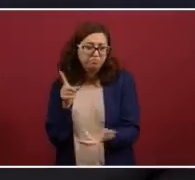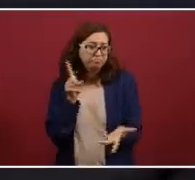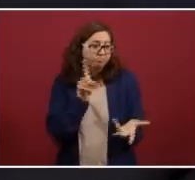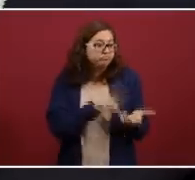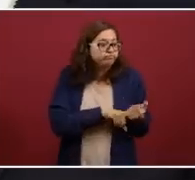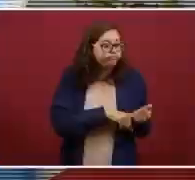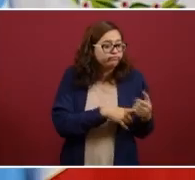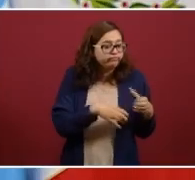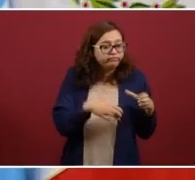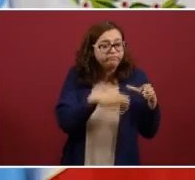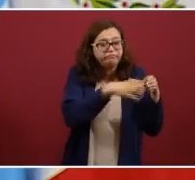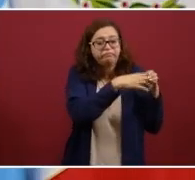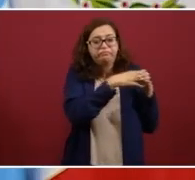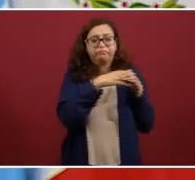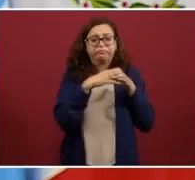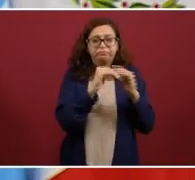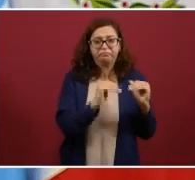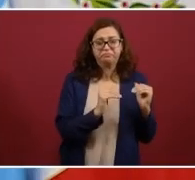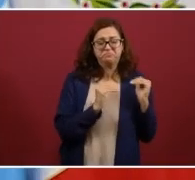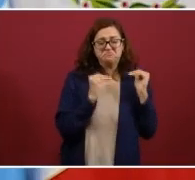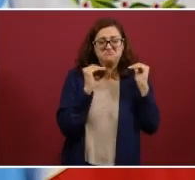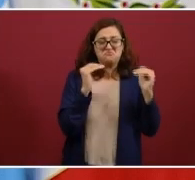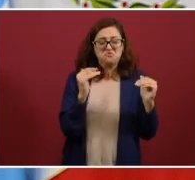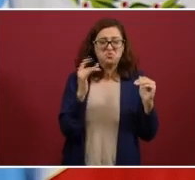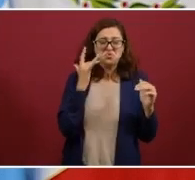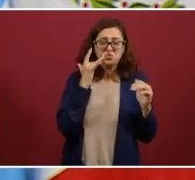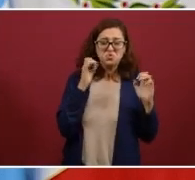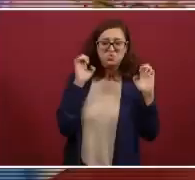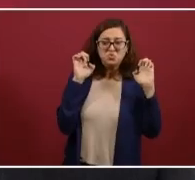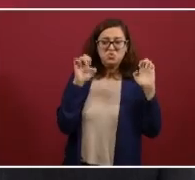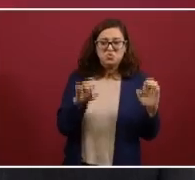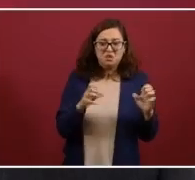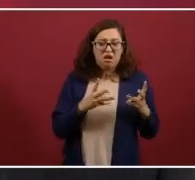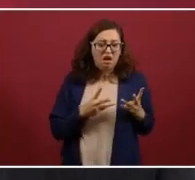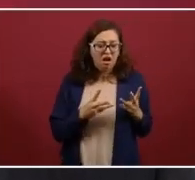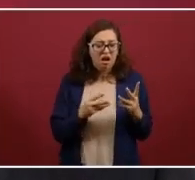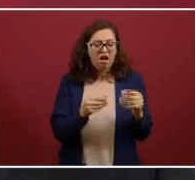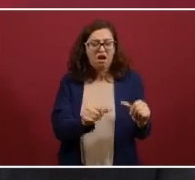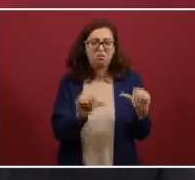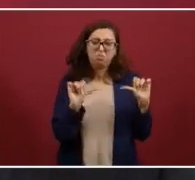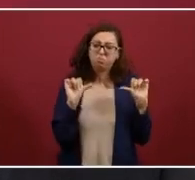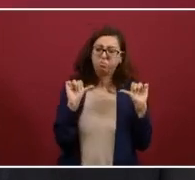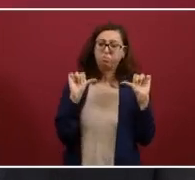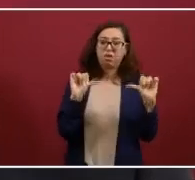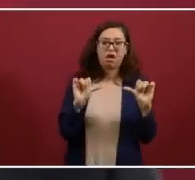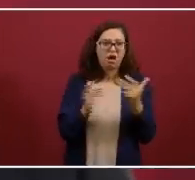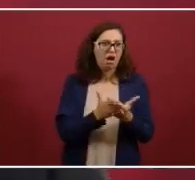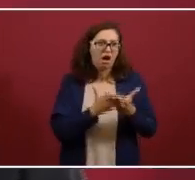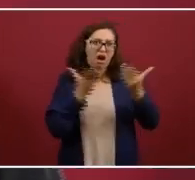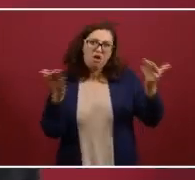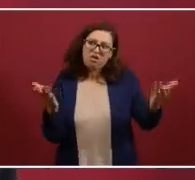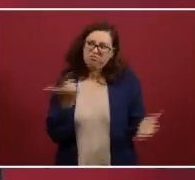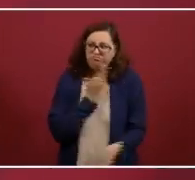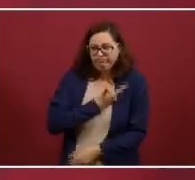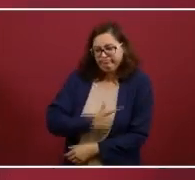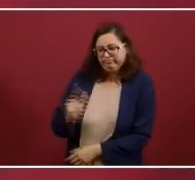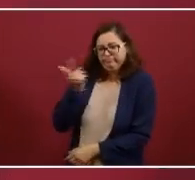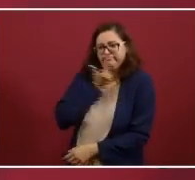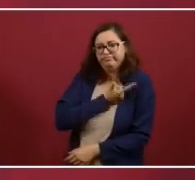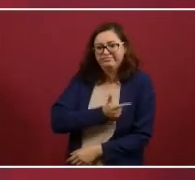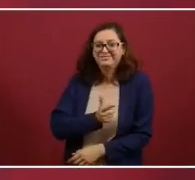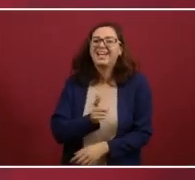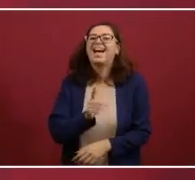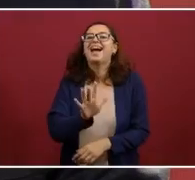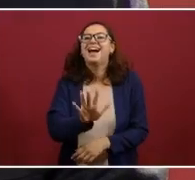la burocracia dorada se daba la gran vida y eso no les gusta. Y